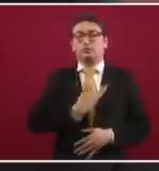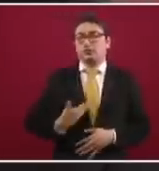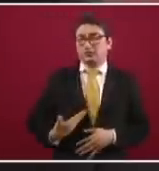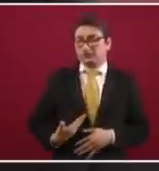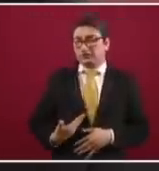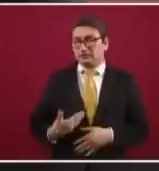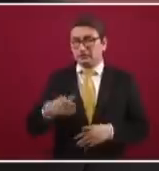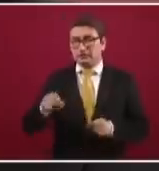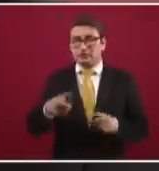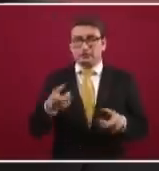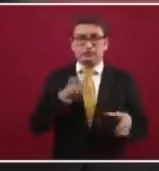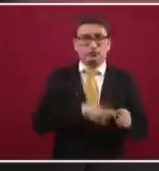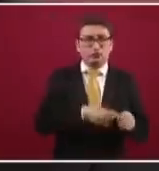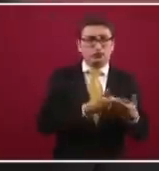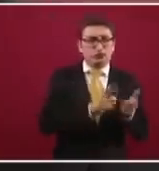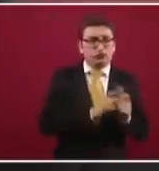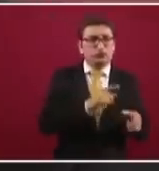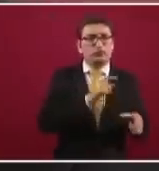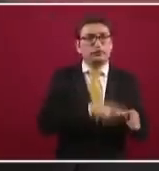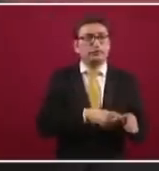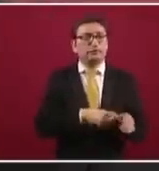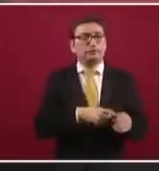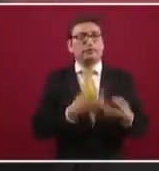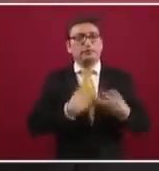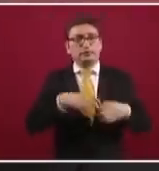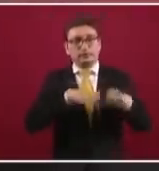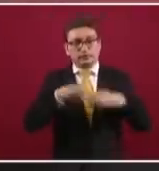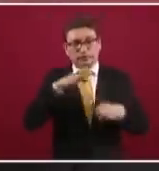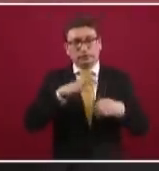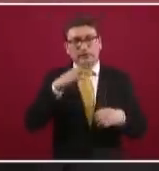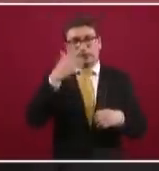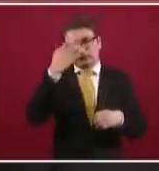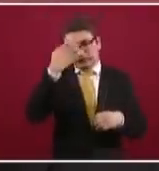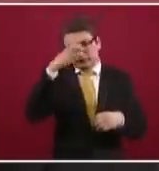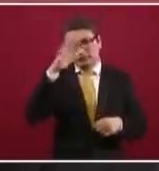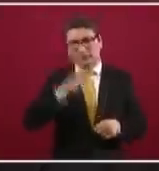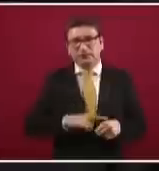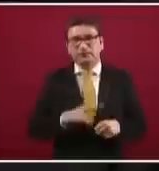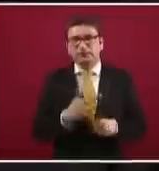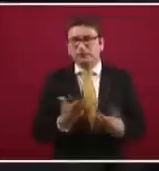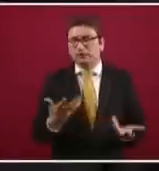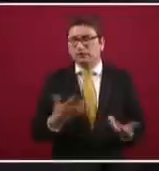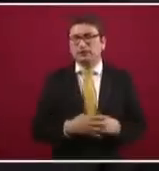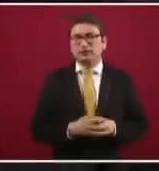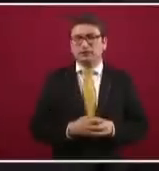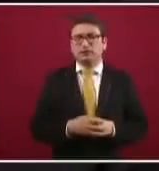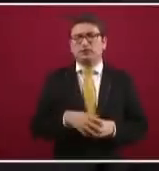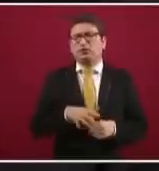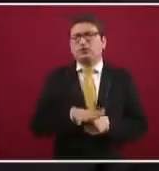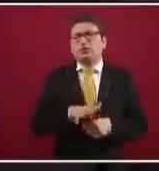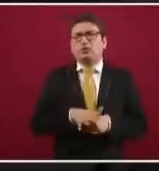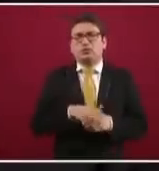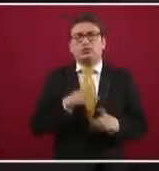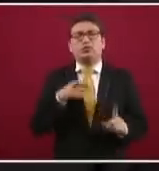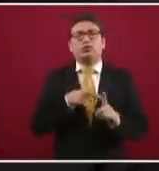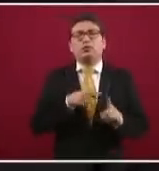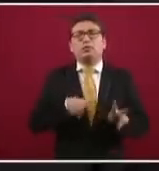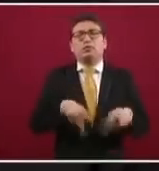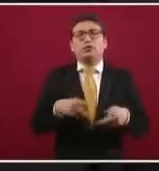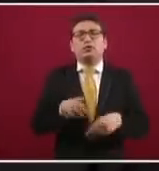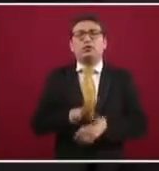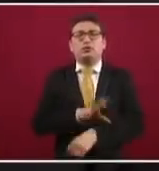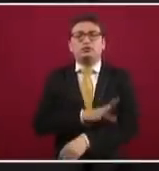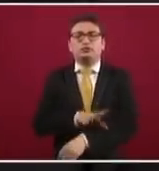consejo de una empresa extranjera dedicada a venderle energía eléctrica